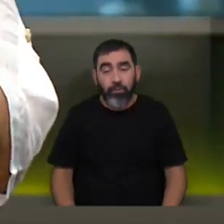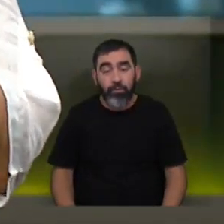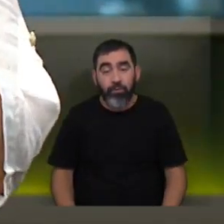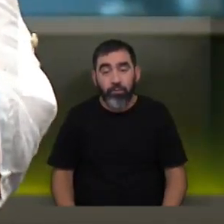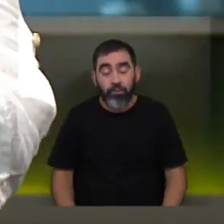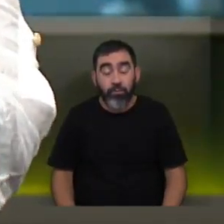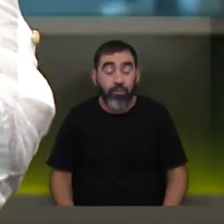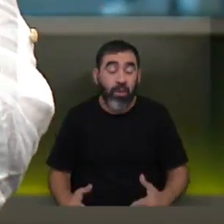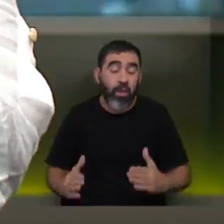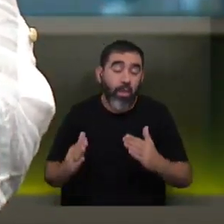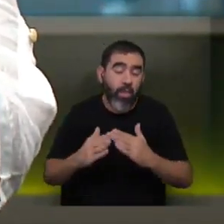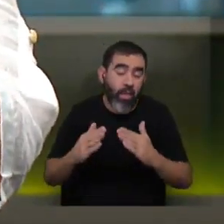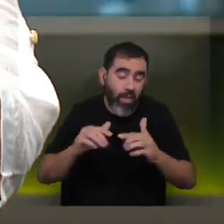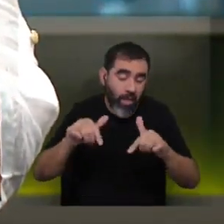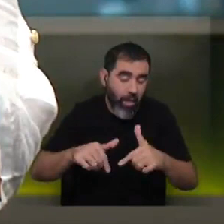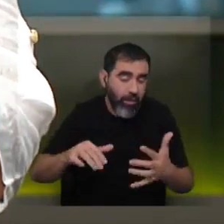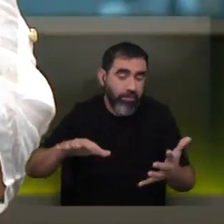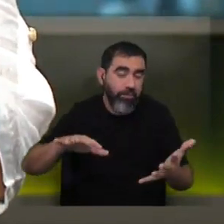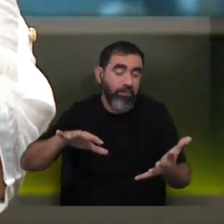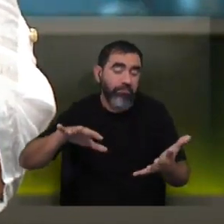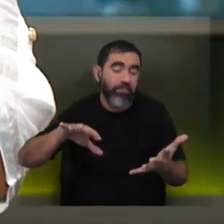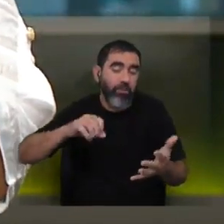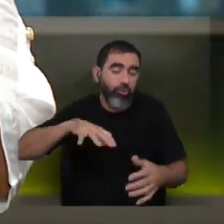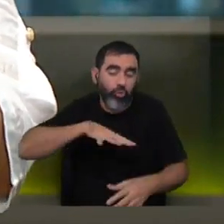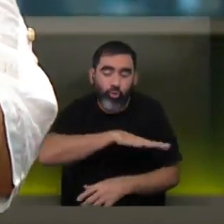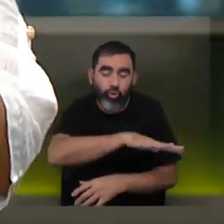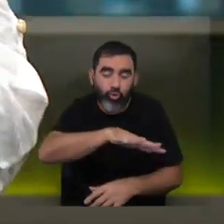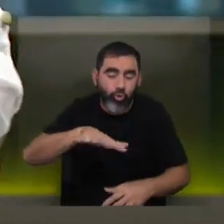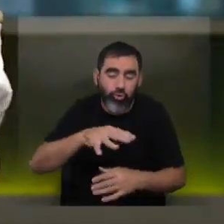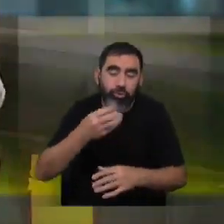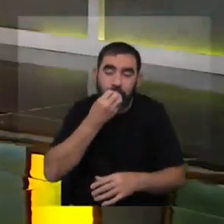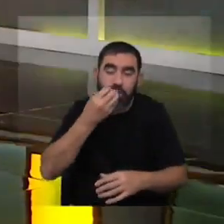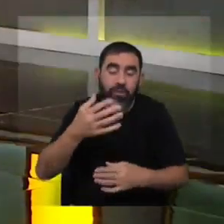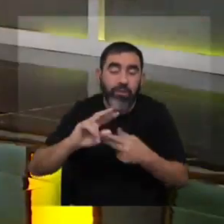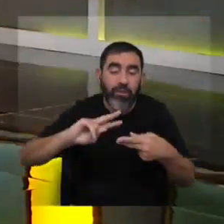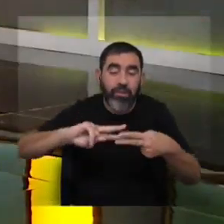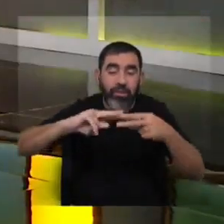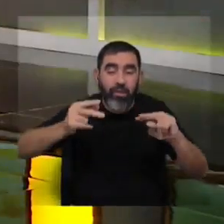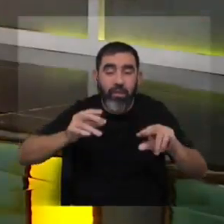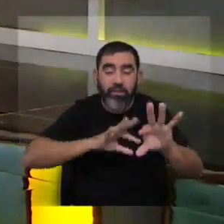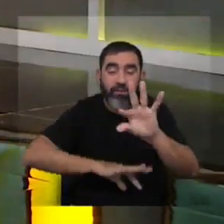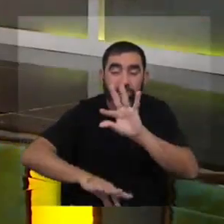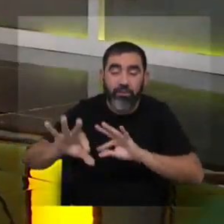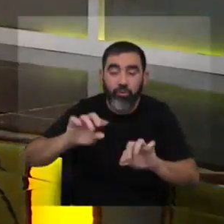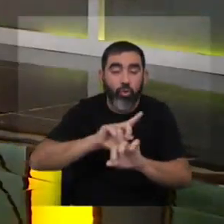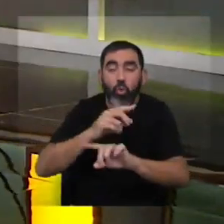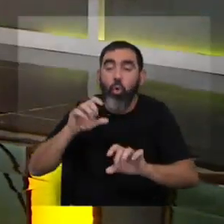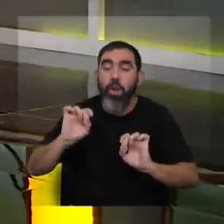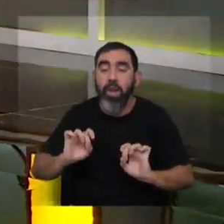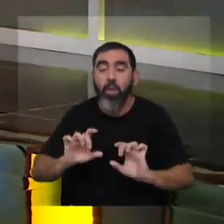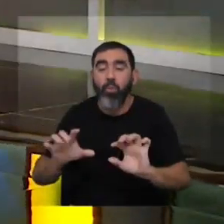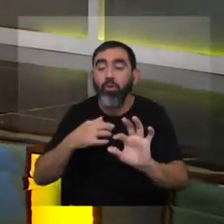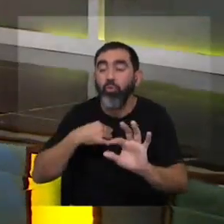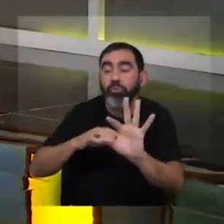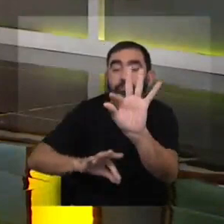la domesticación, en el mejoramiento genético, la selección es artificial, porque se